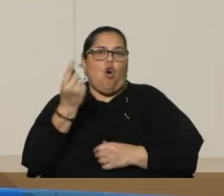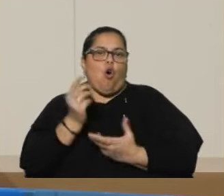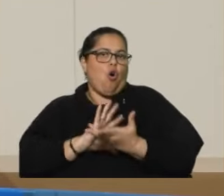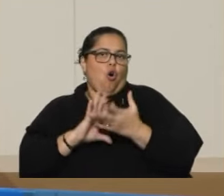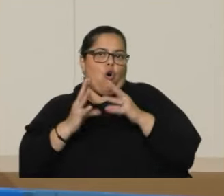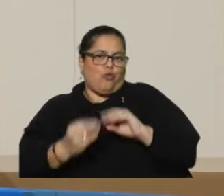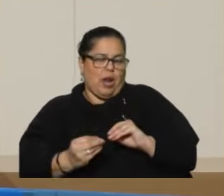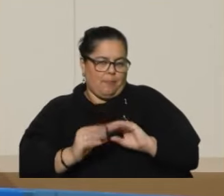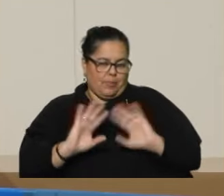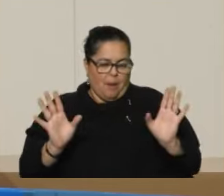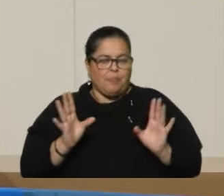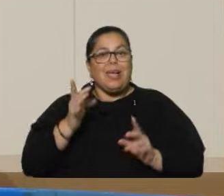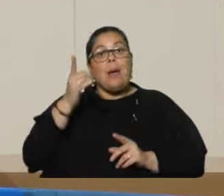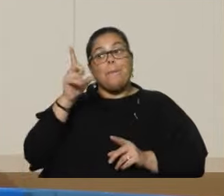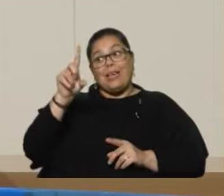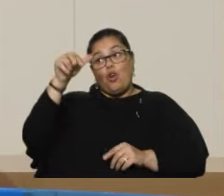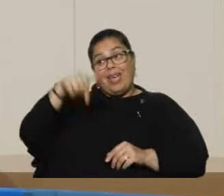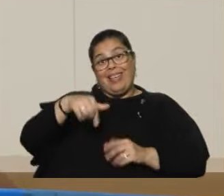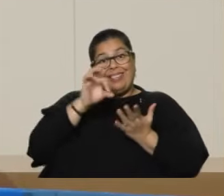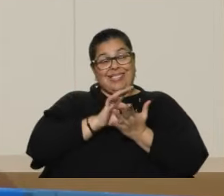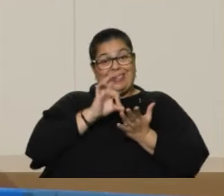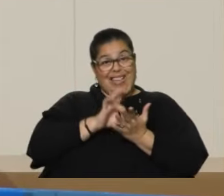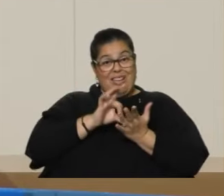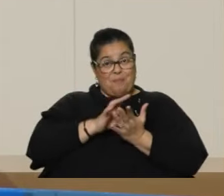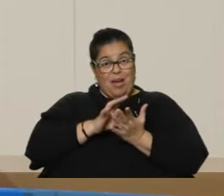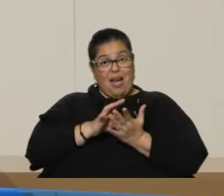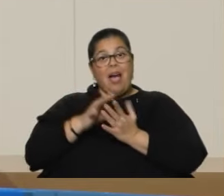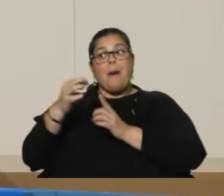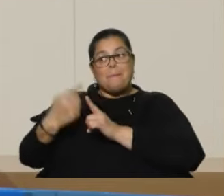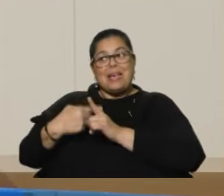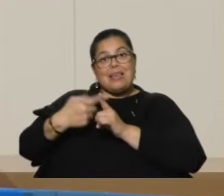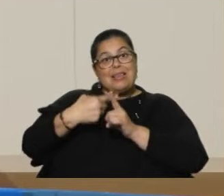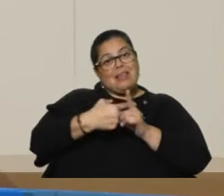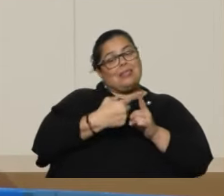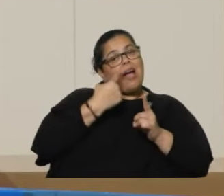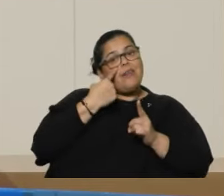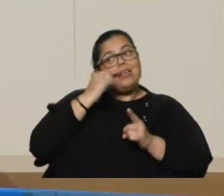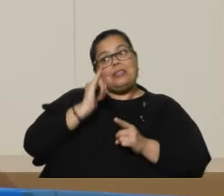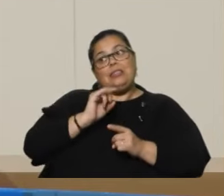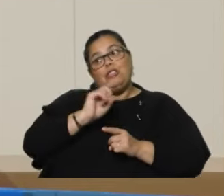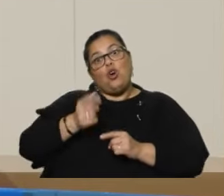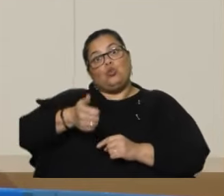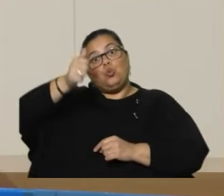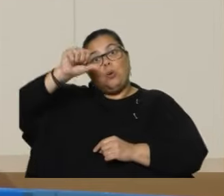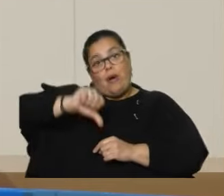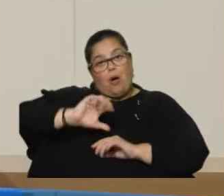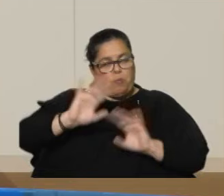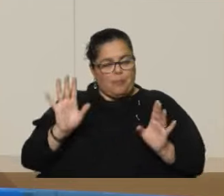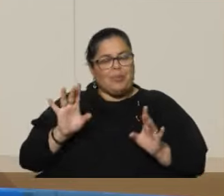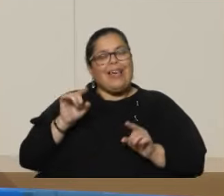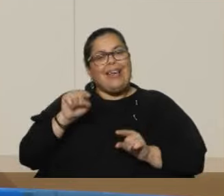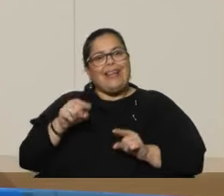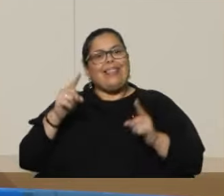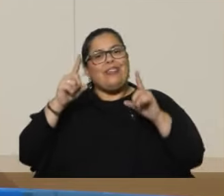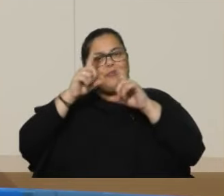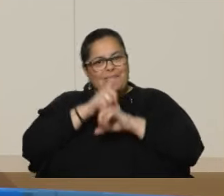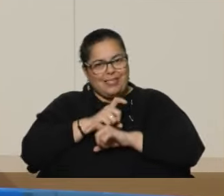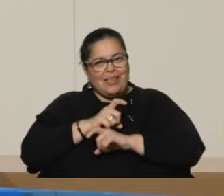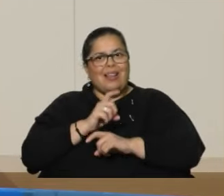son. Ahora, este sistema permitió, yo sé que la nafta sube cuando sube el petróleo y esto es difícil de internalizar para la gente y es